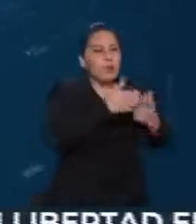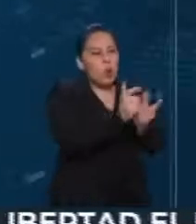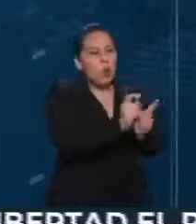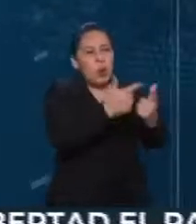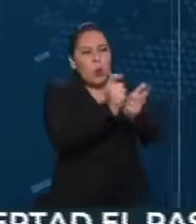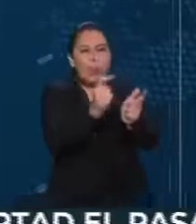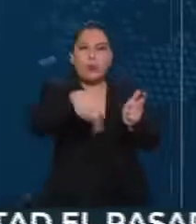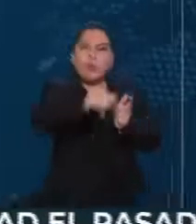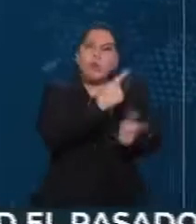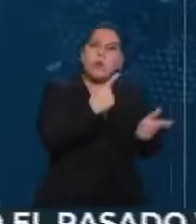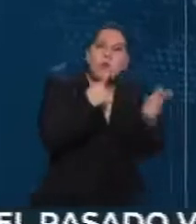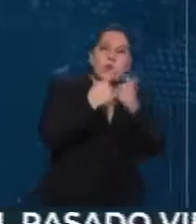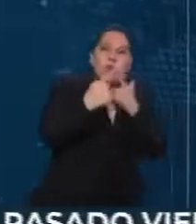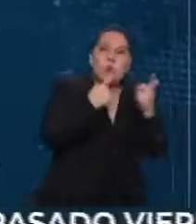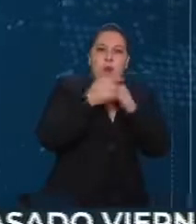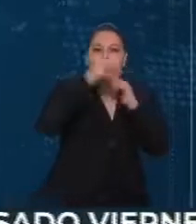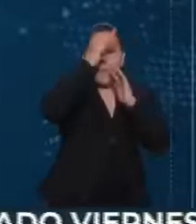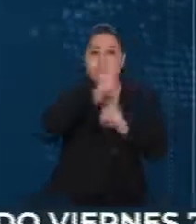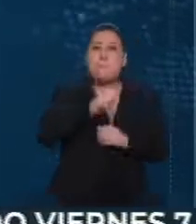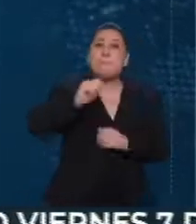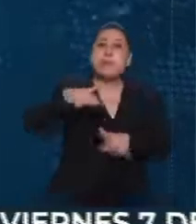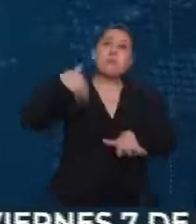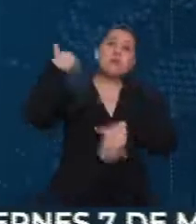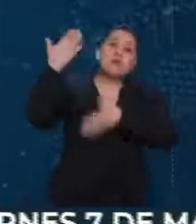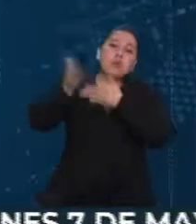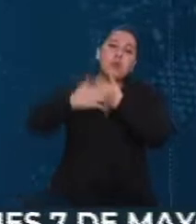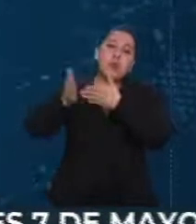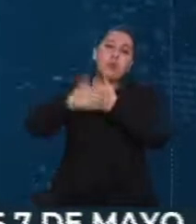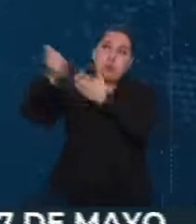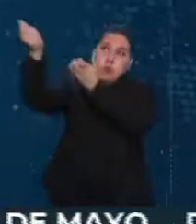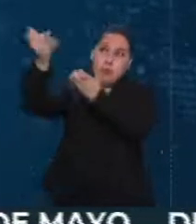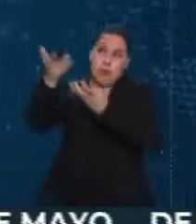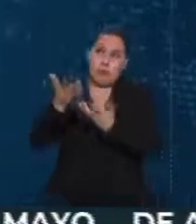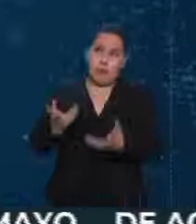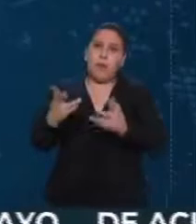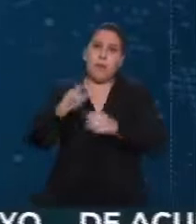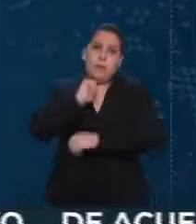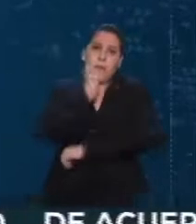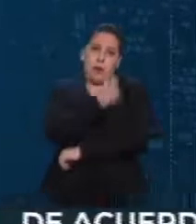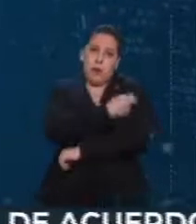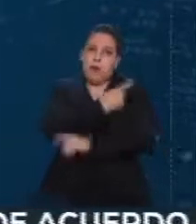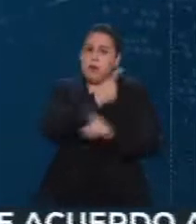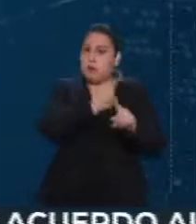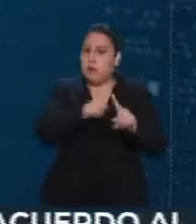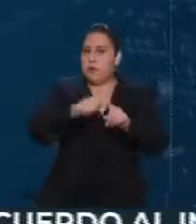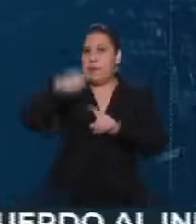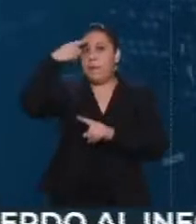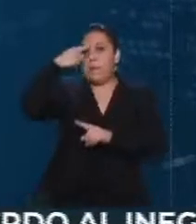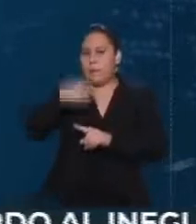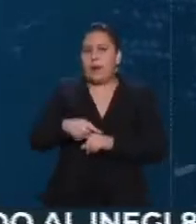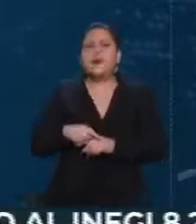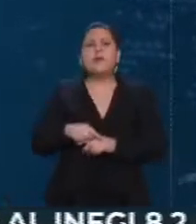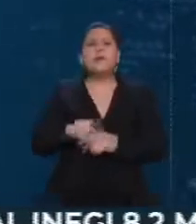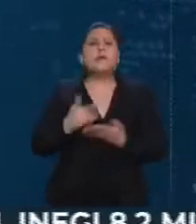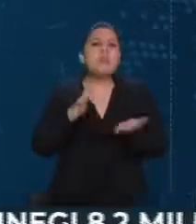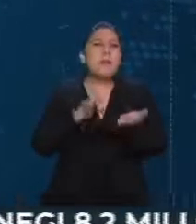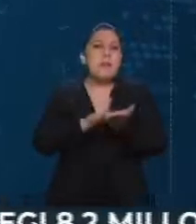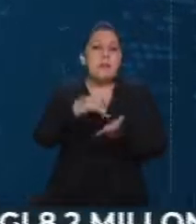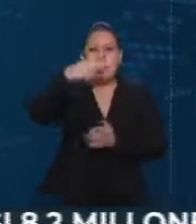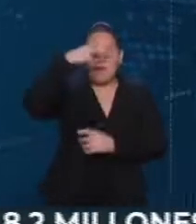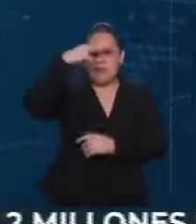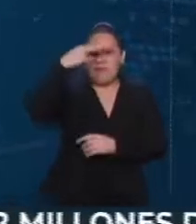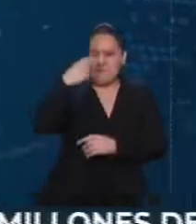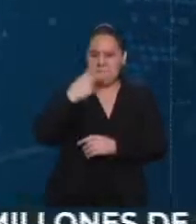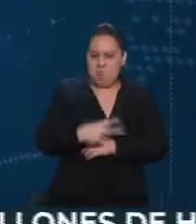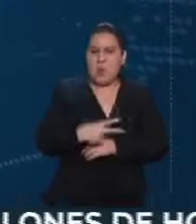esto, sino las vacunas que vienen de manera posterior a través de esta iniciativa para recuperar que México sea un país, pues,